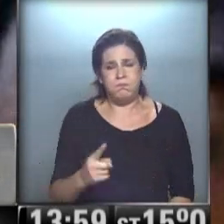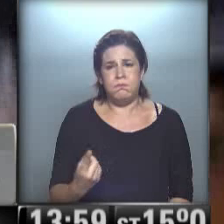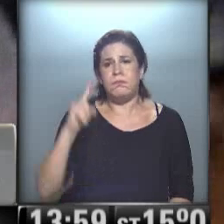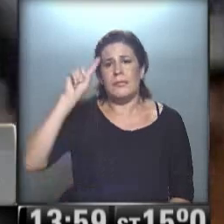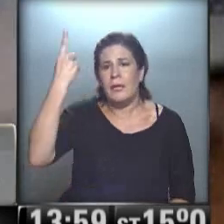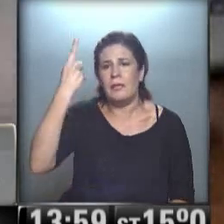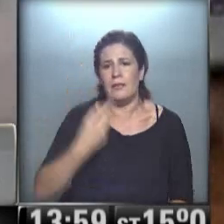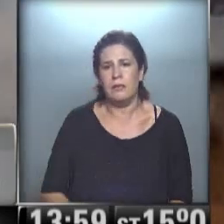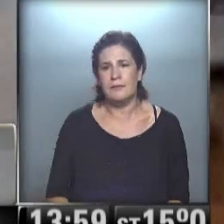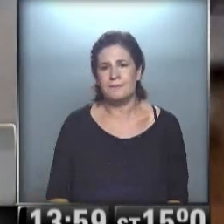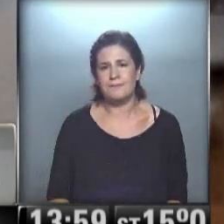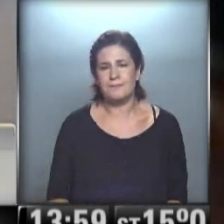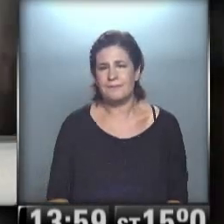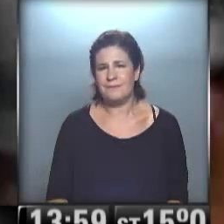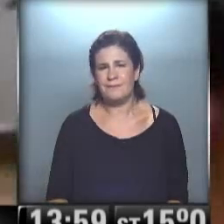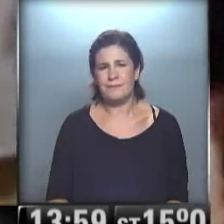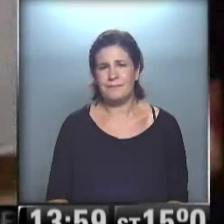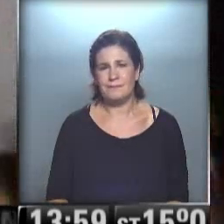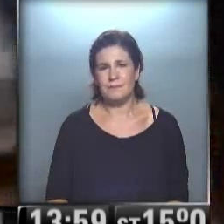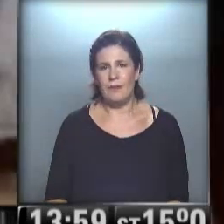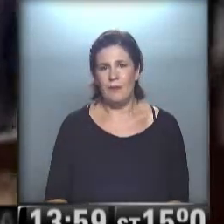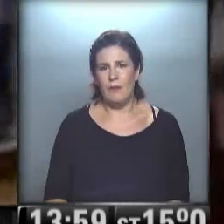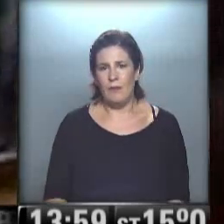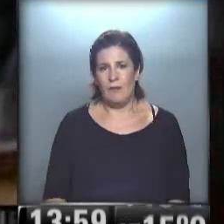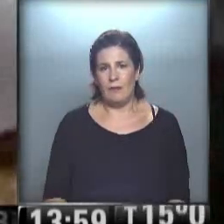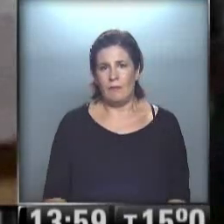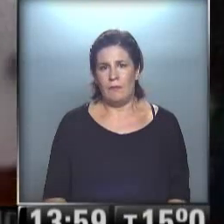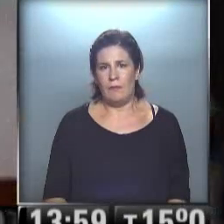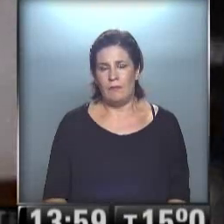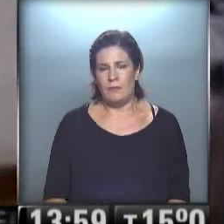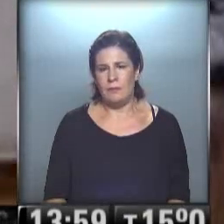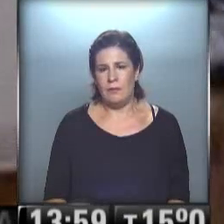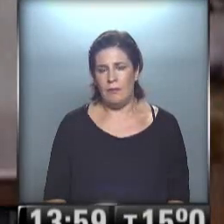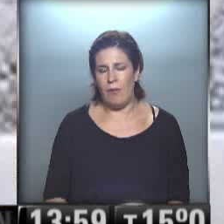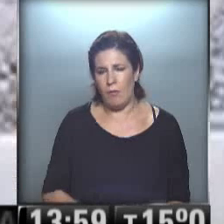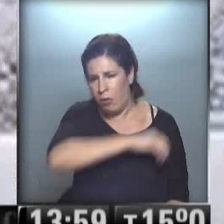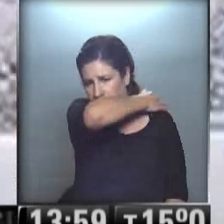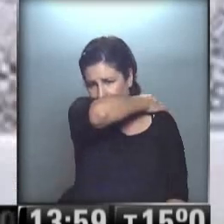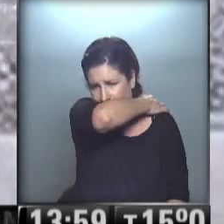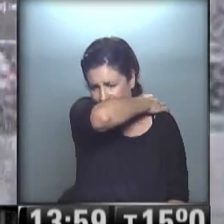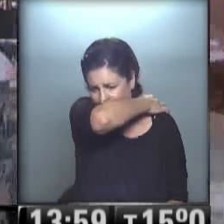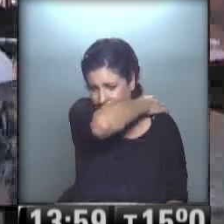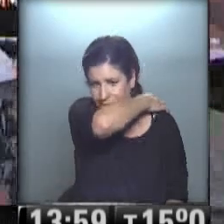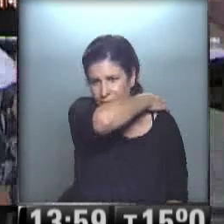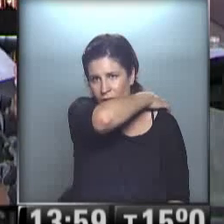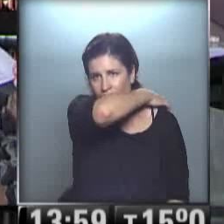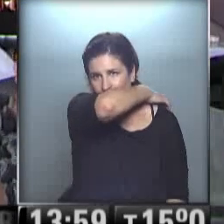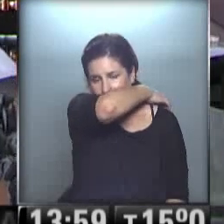mesa. Fíjense cómo le pegan al conductor con la mesa. Acá está sugiriendo el productor que lo imitemos, Roberto. Así que